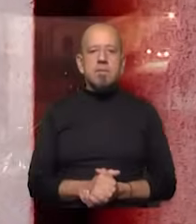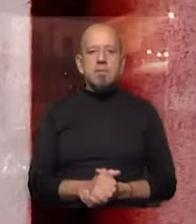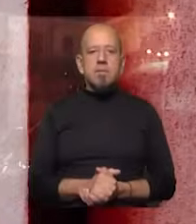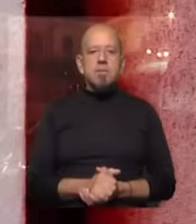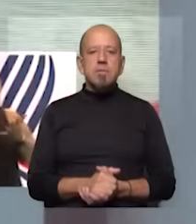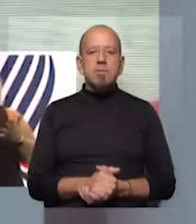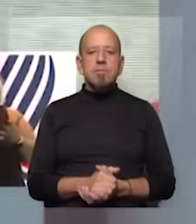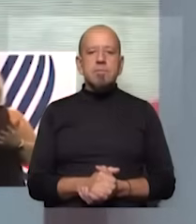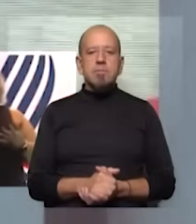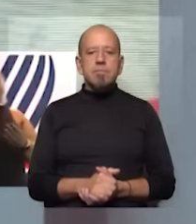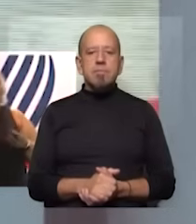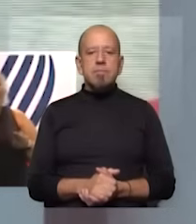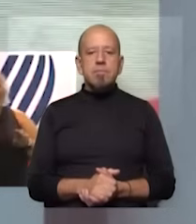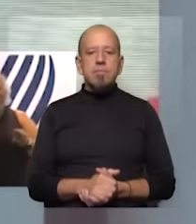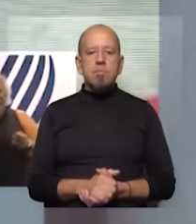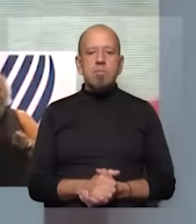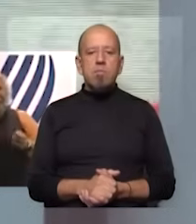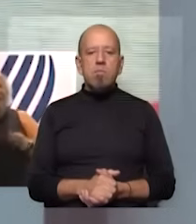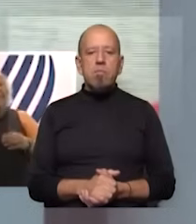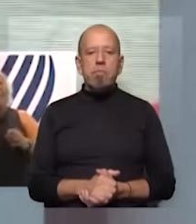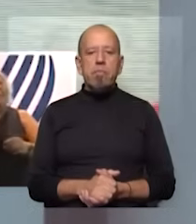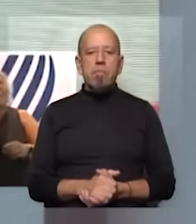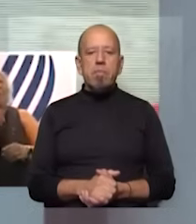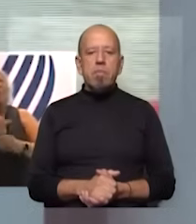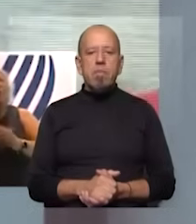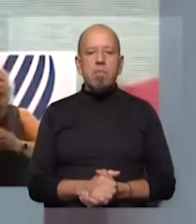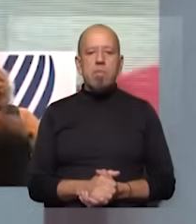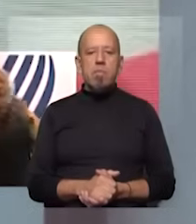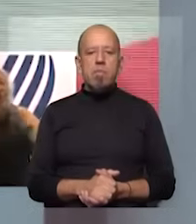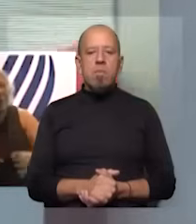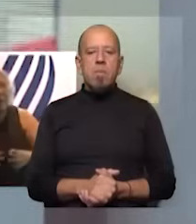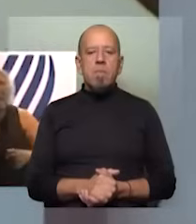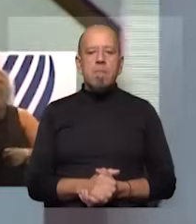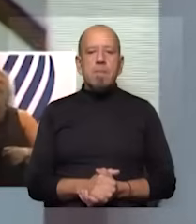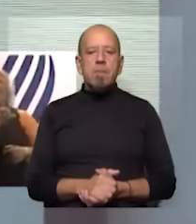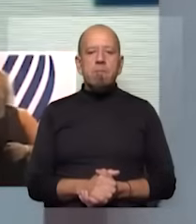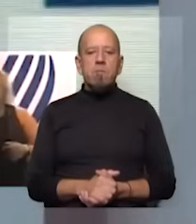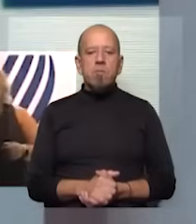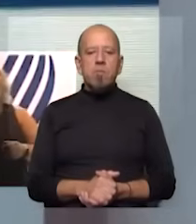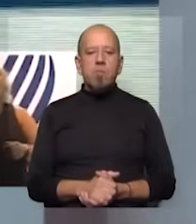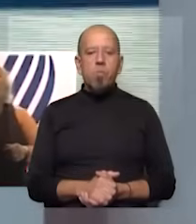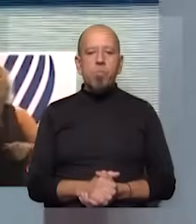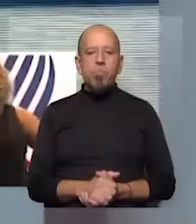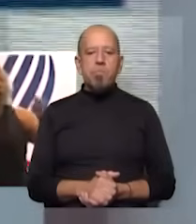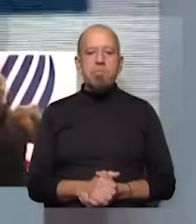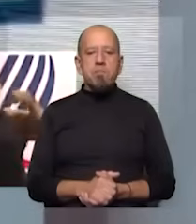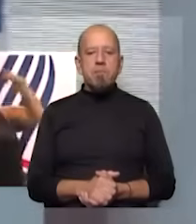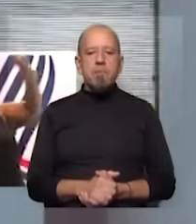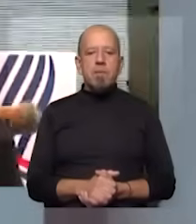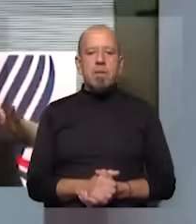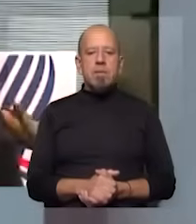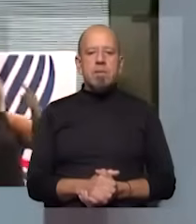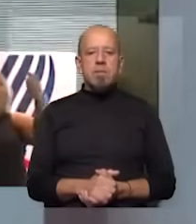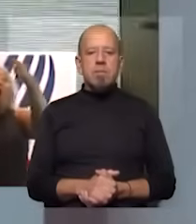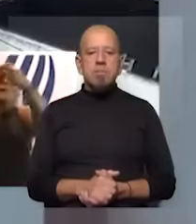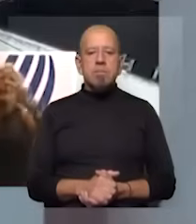do Tenemos que votar bien tenemos que ganar en octubre nada puede distraernos de ese objetivo